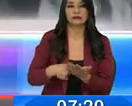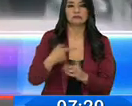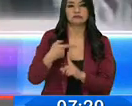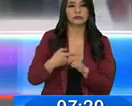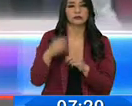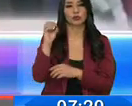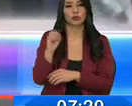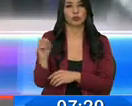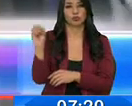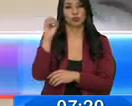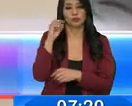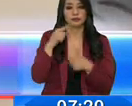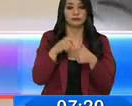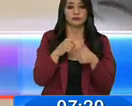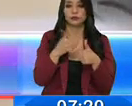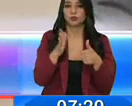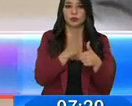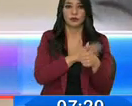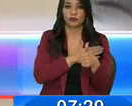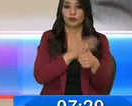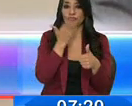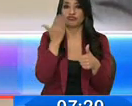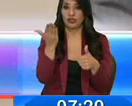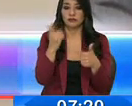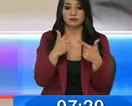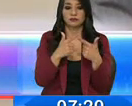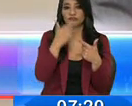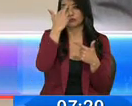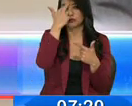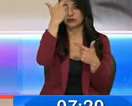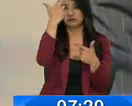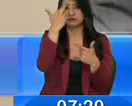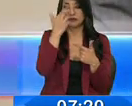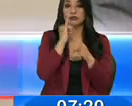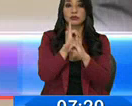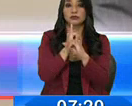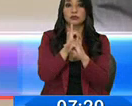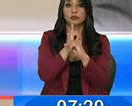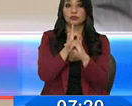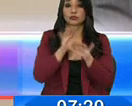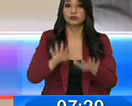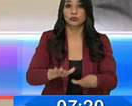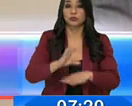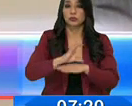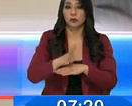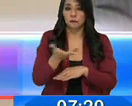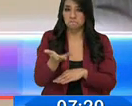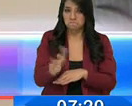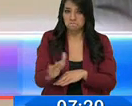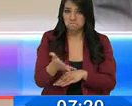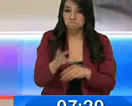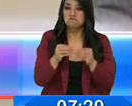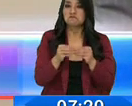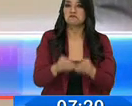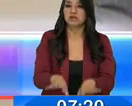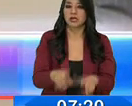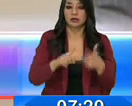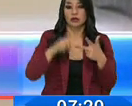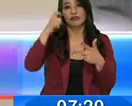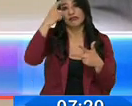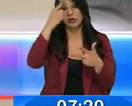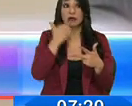Falta confianza en el respeto a las instituciones en el país, a lo que quiere hacer el